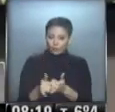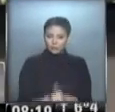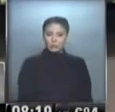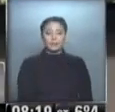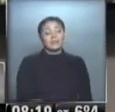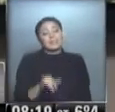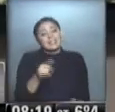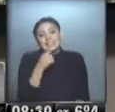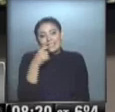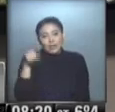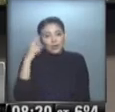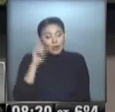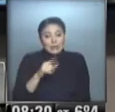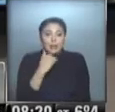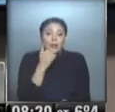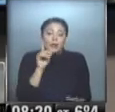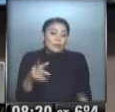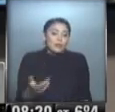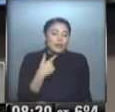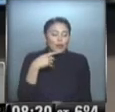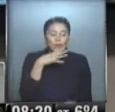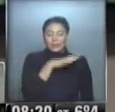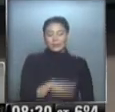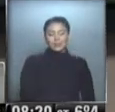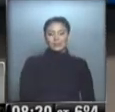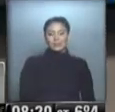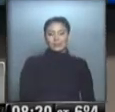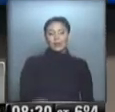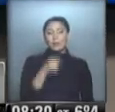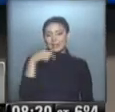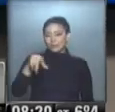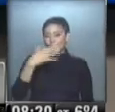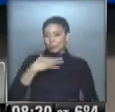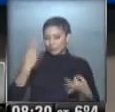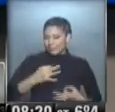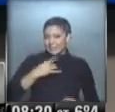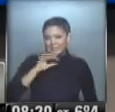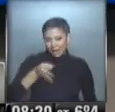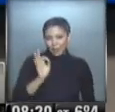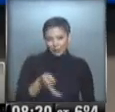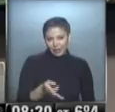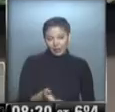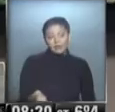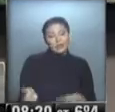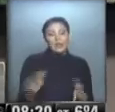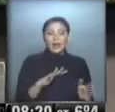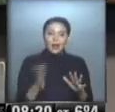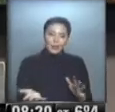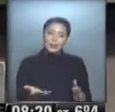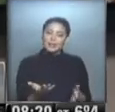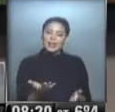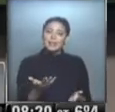si no lo saben, no sé qué pasa, no entiendo. Uh-huh. Creo que lo saben perfectamente y que a veces